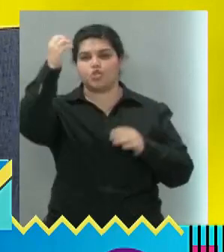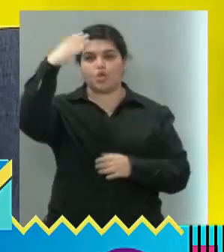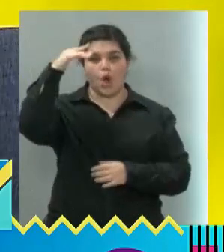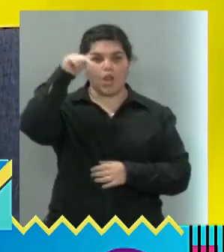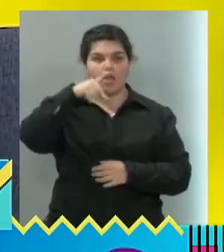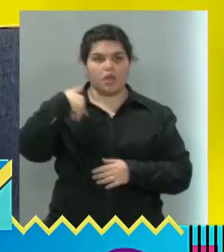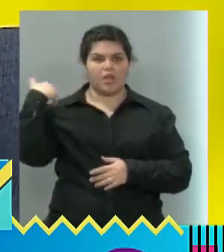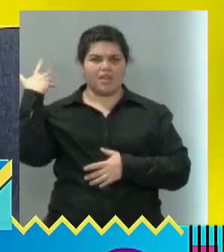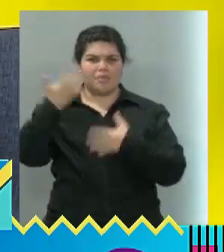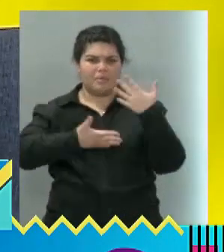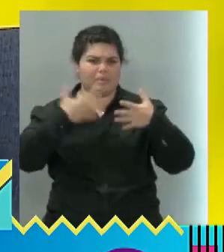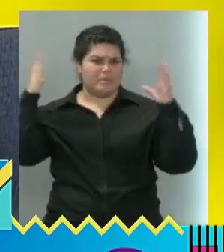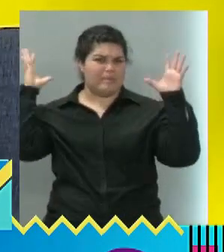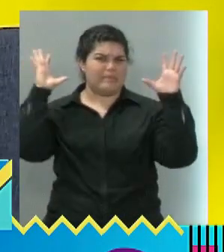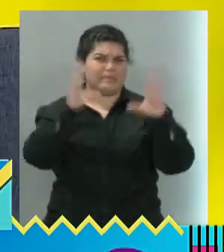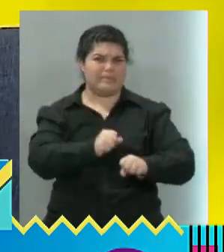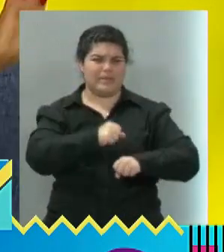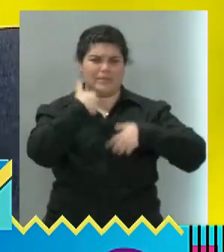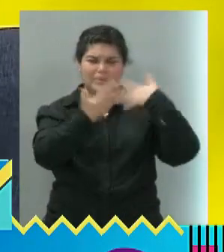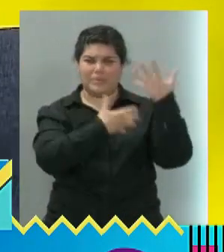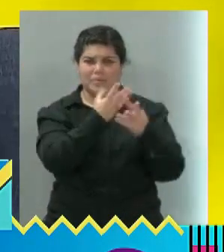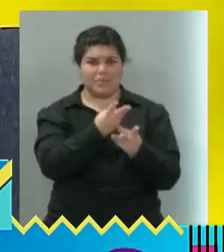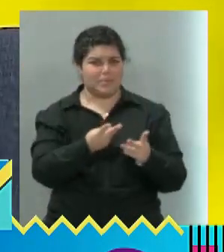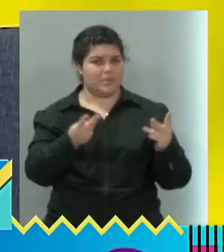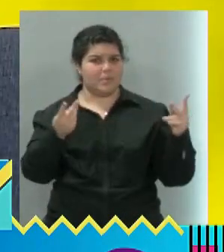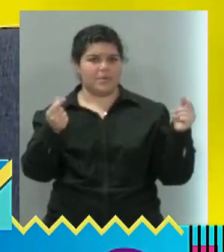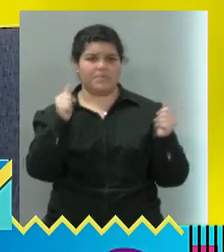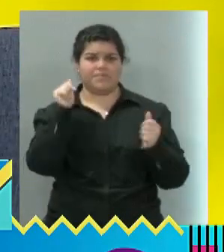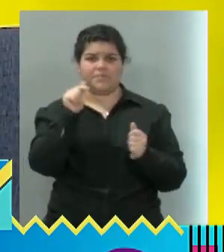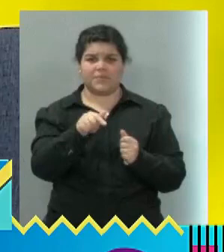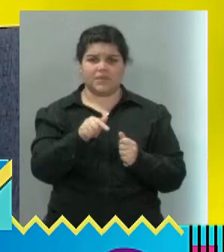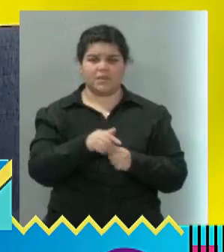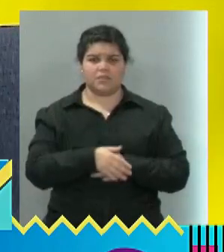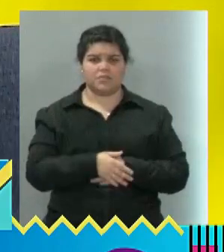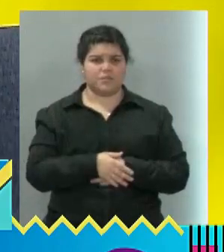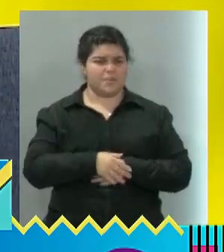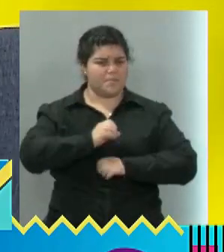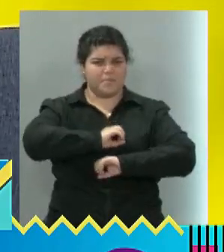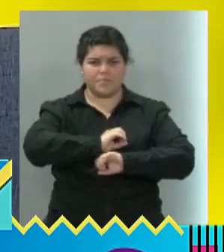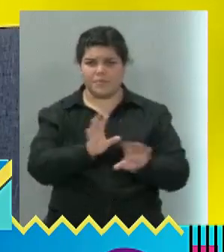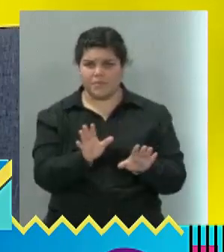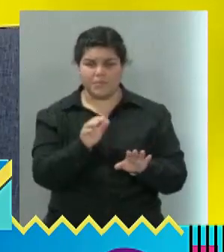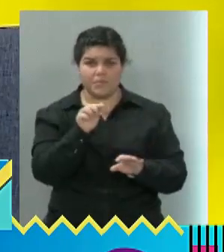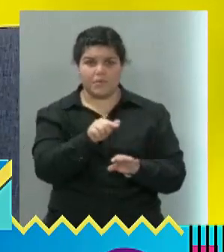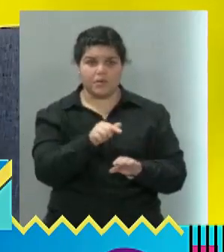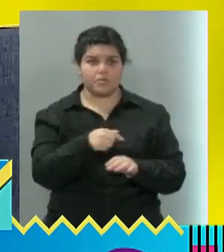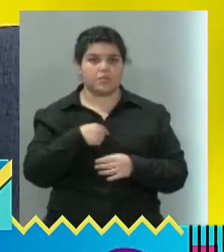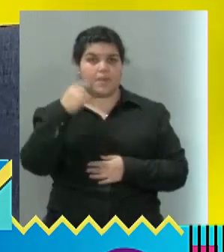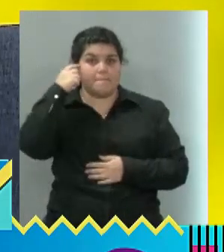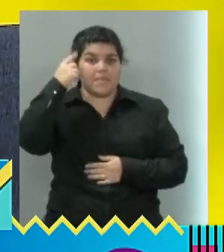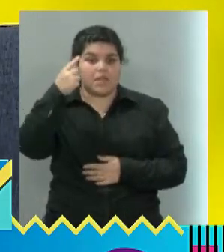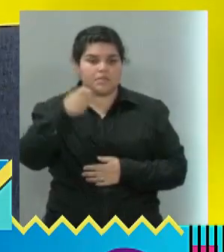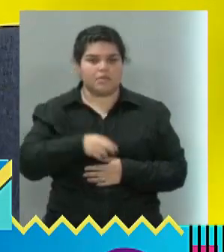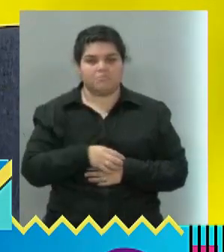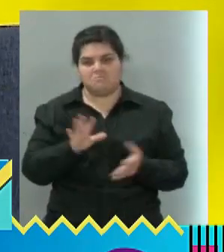fue arrasado, ¿cierto?, por Pizarro, en estos momentos tan terribles. Entonces se plantea,